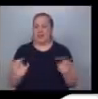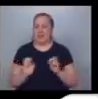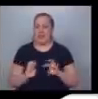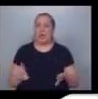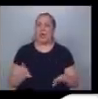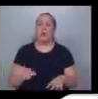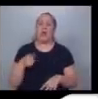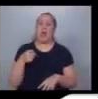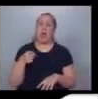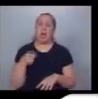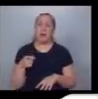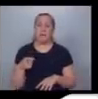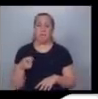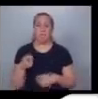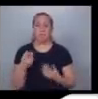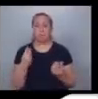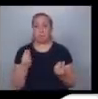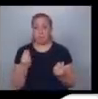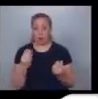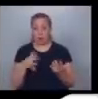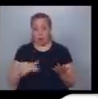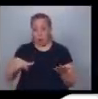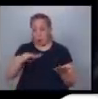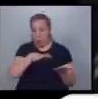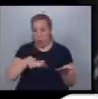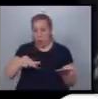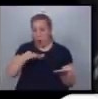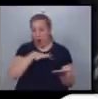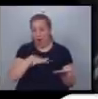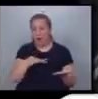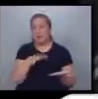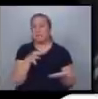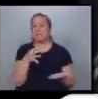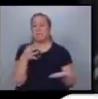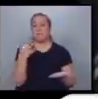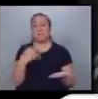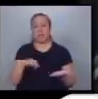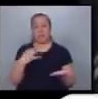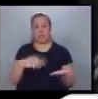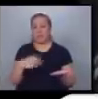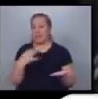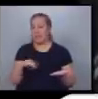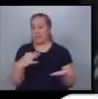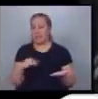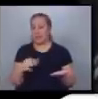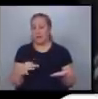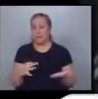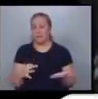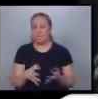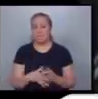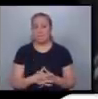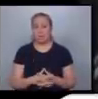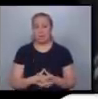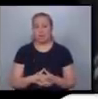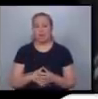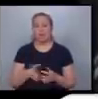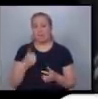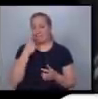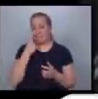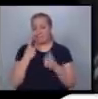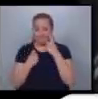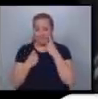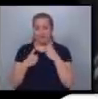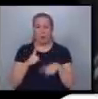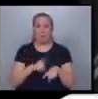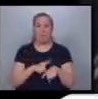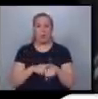porque la topografía del lugar implica que haya que extremar, obviamente, los recaudos al momento de manejar. Y fíjate